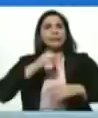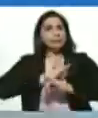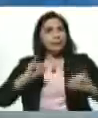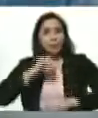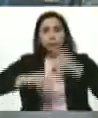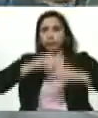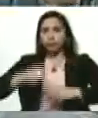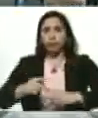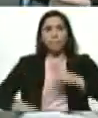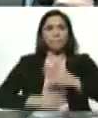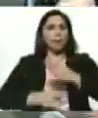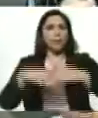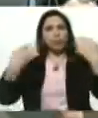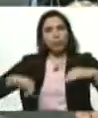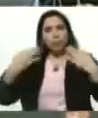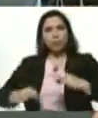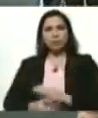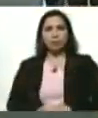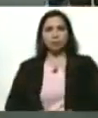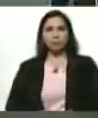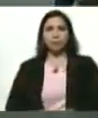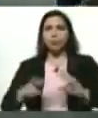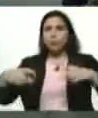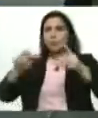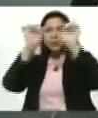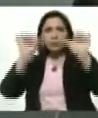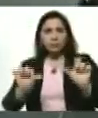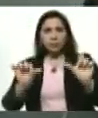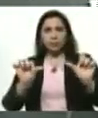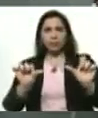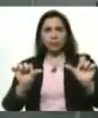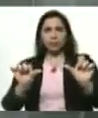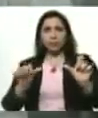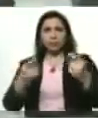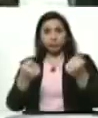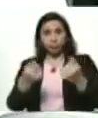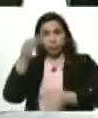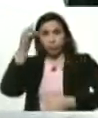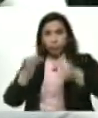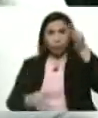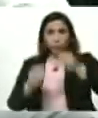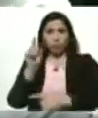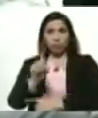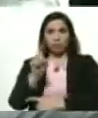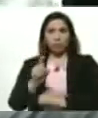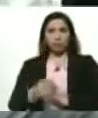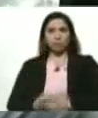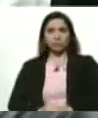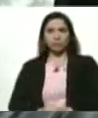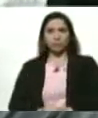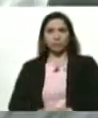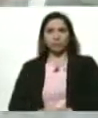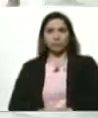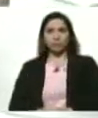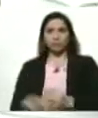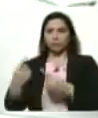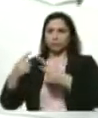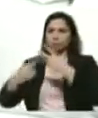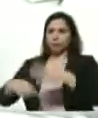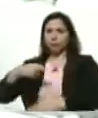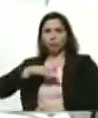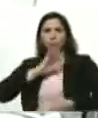y vamos a normalizar con un nuevo sistema de precios justos necesarios y lo demás no vamos